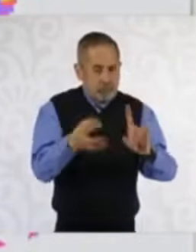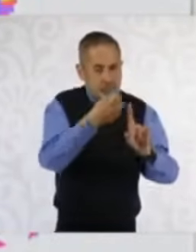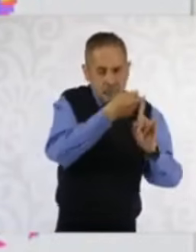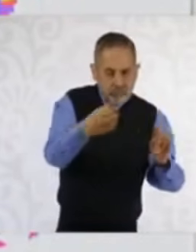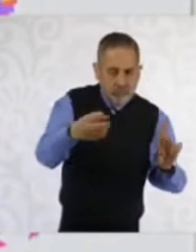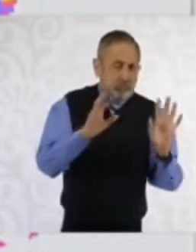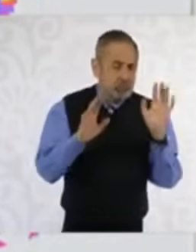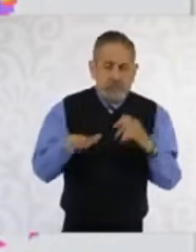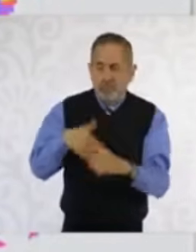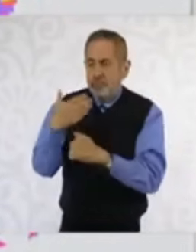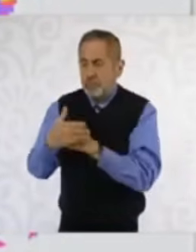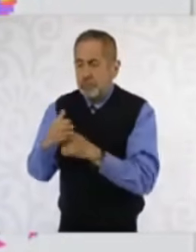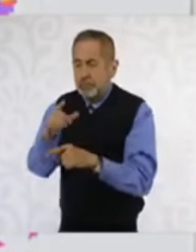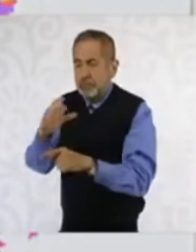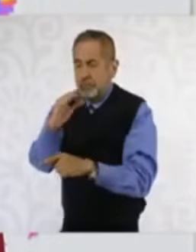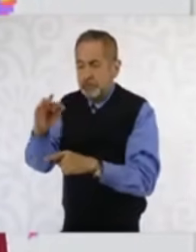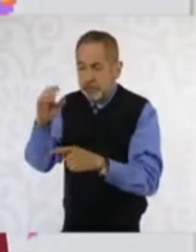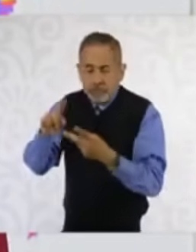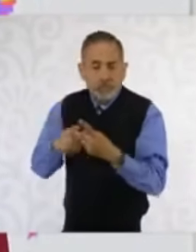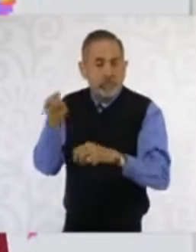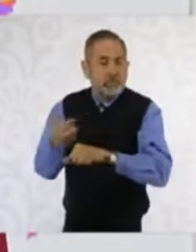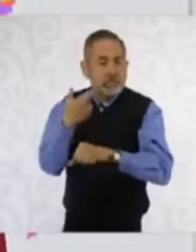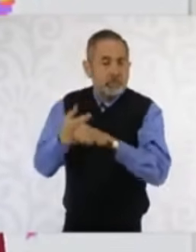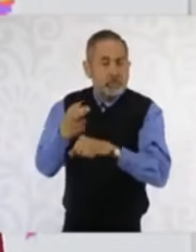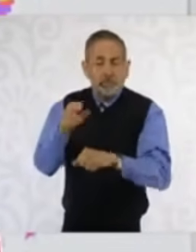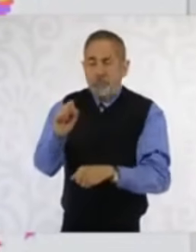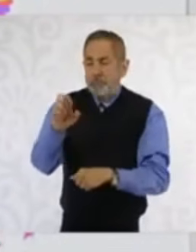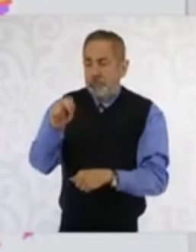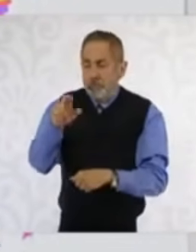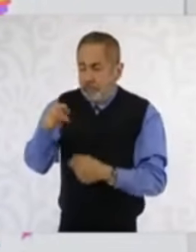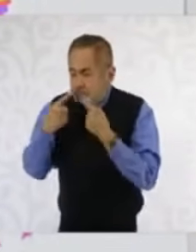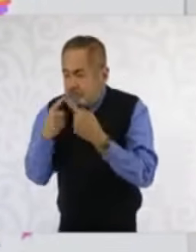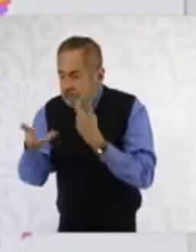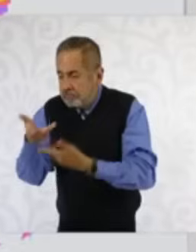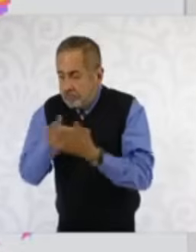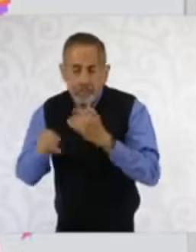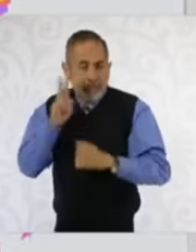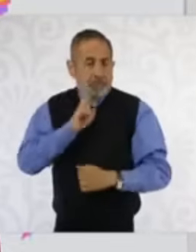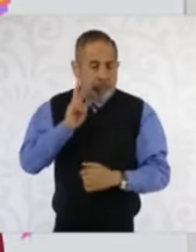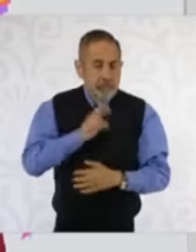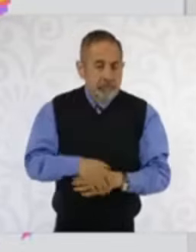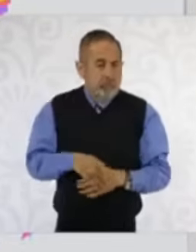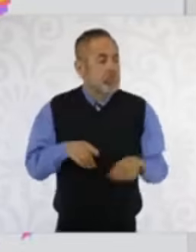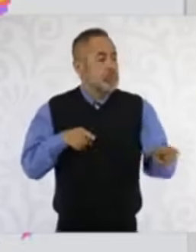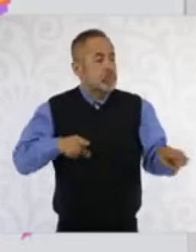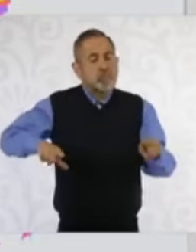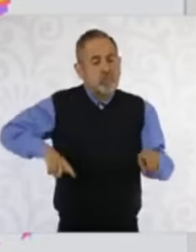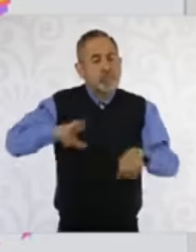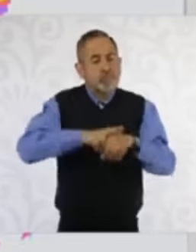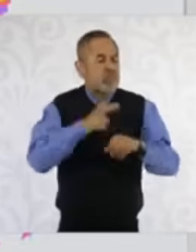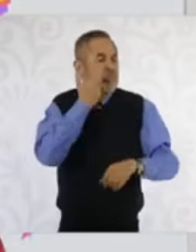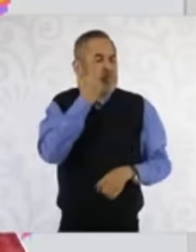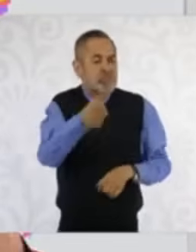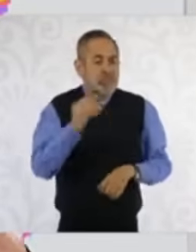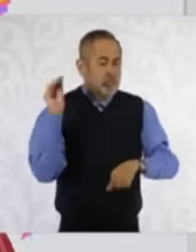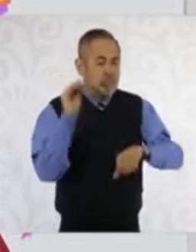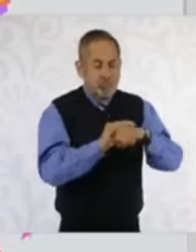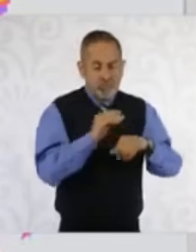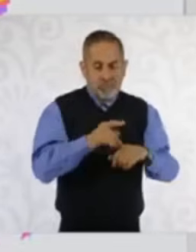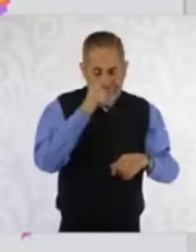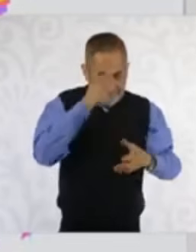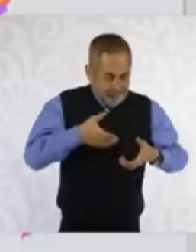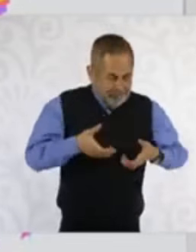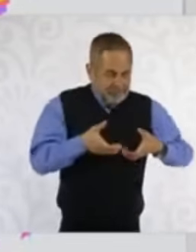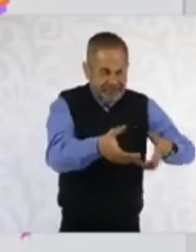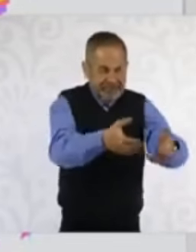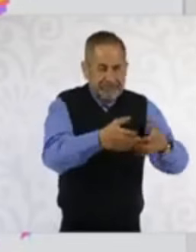años. Ahí sí no puede ser que la tramiten antes. Este requisito es indispensable para poder tramitar el nuevo Fondo de Pensiones para el Bienestar,